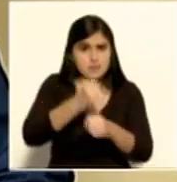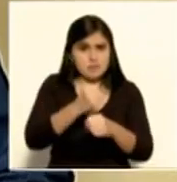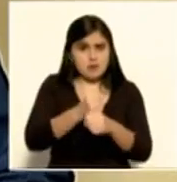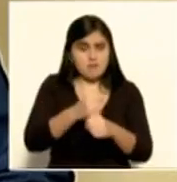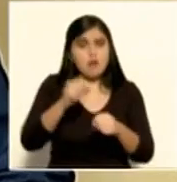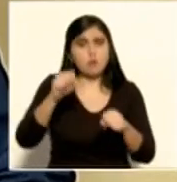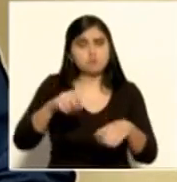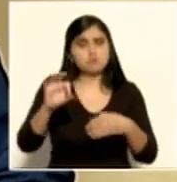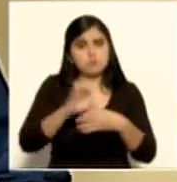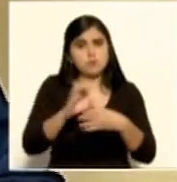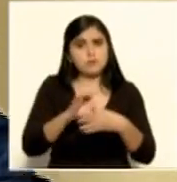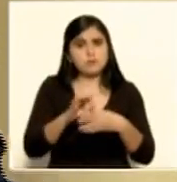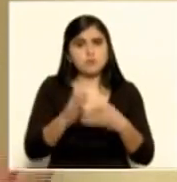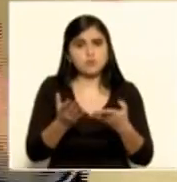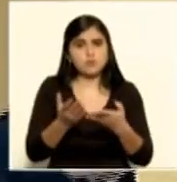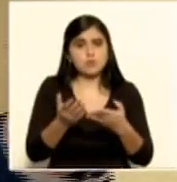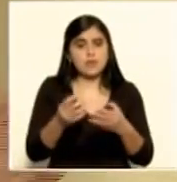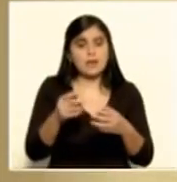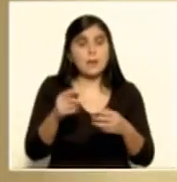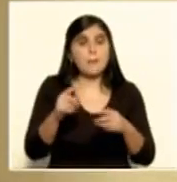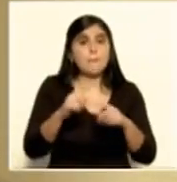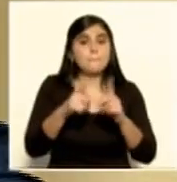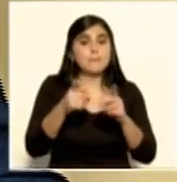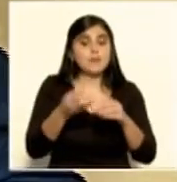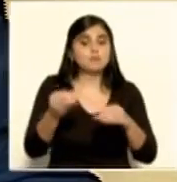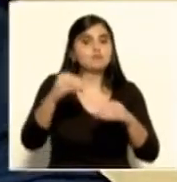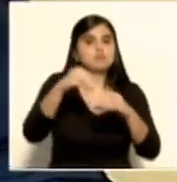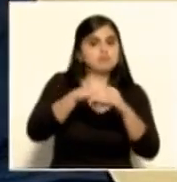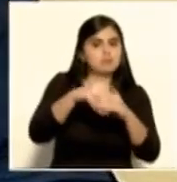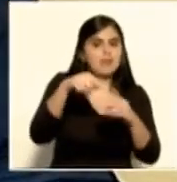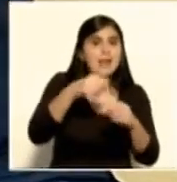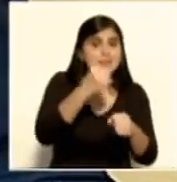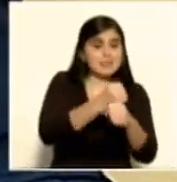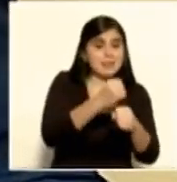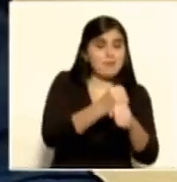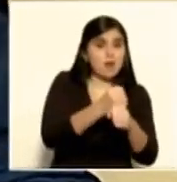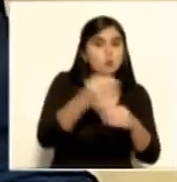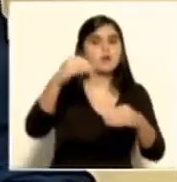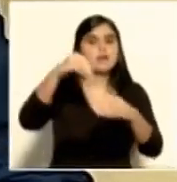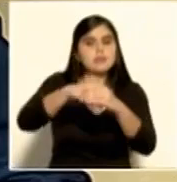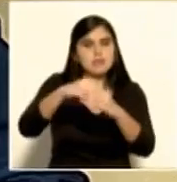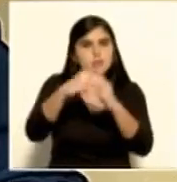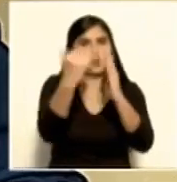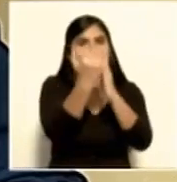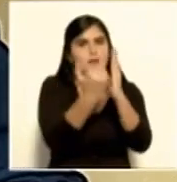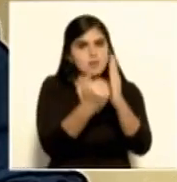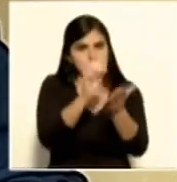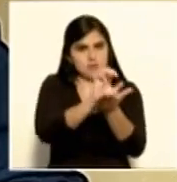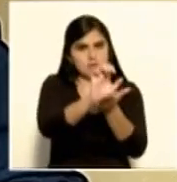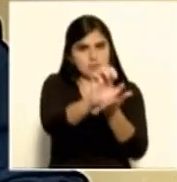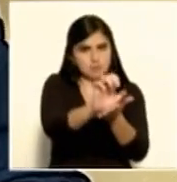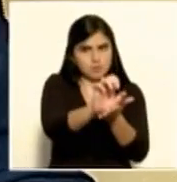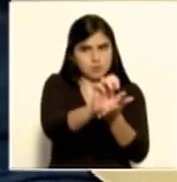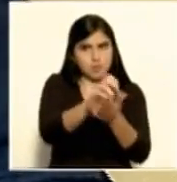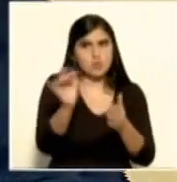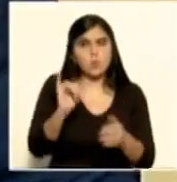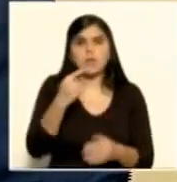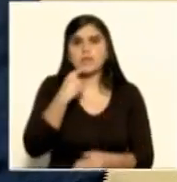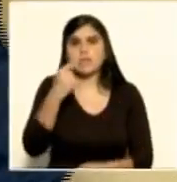en tanto y en cuanto esté dentro de los establecimientos habilitados, tal y como lo ha comunicado la señora ministra de Planificación.